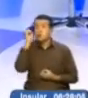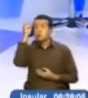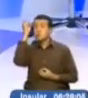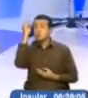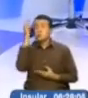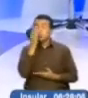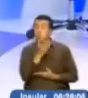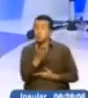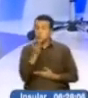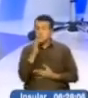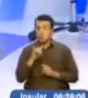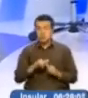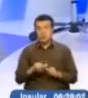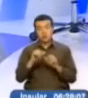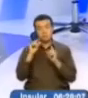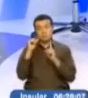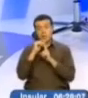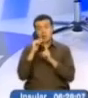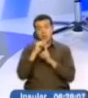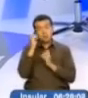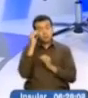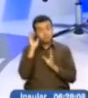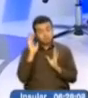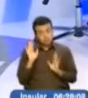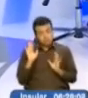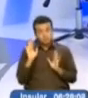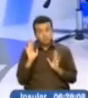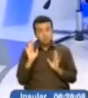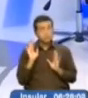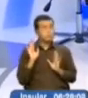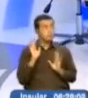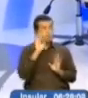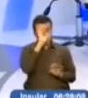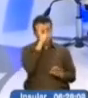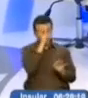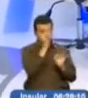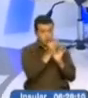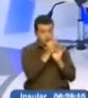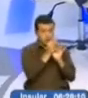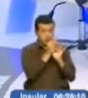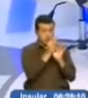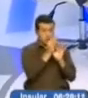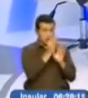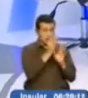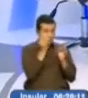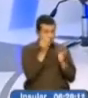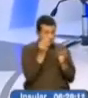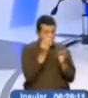discursos, pero aún siguen siendo palabras, ¿no? A mí ¿tienes sí fe que los discursos se van a sobreponer